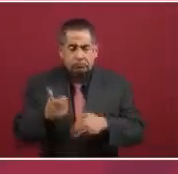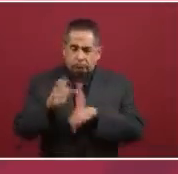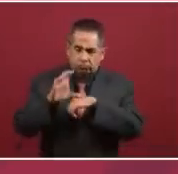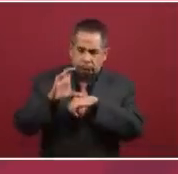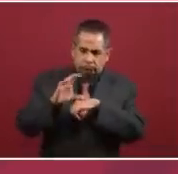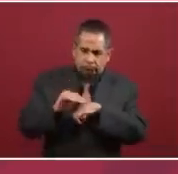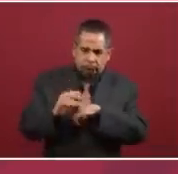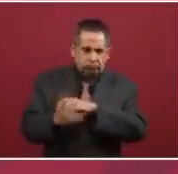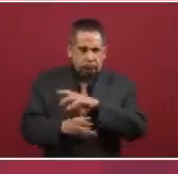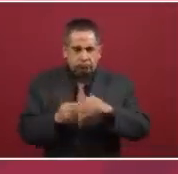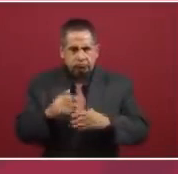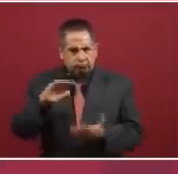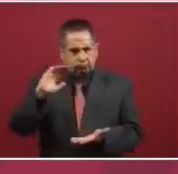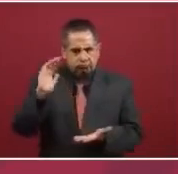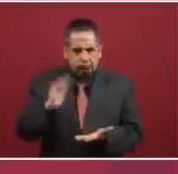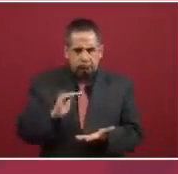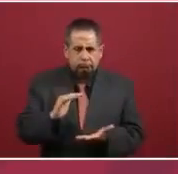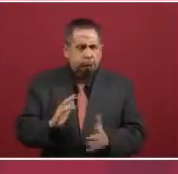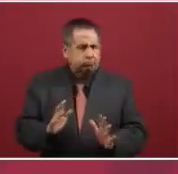refinanciamiento. Ya,